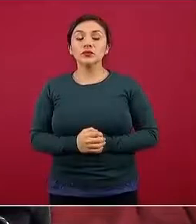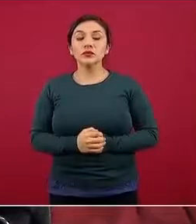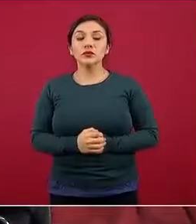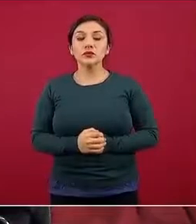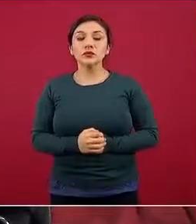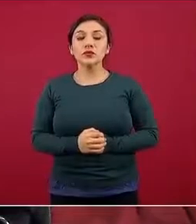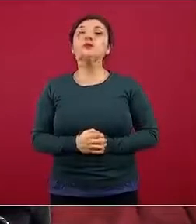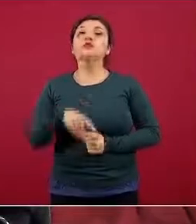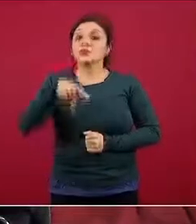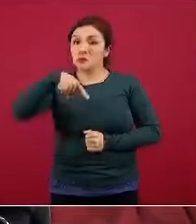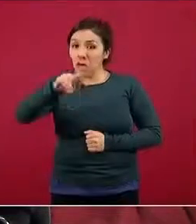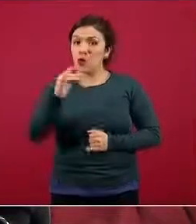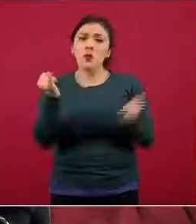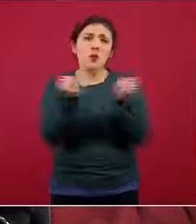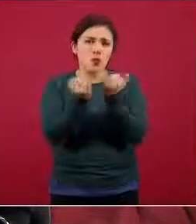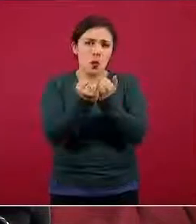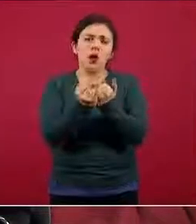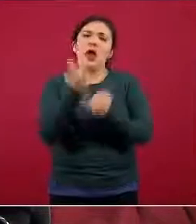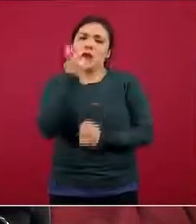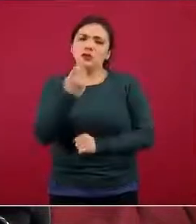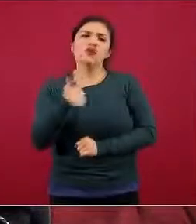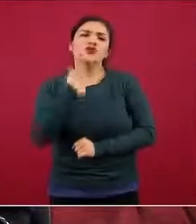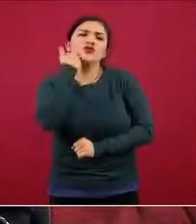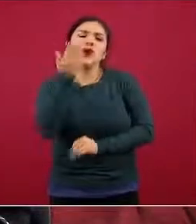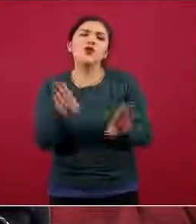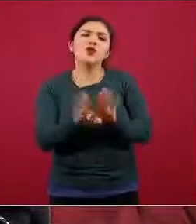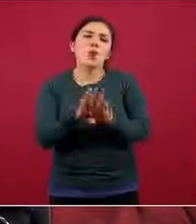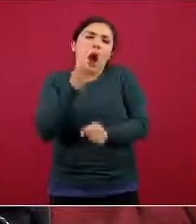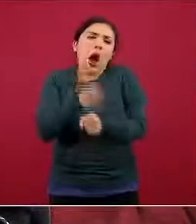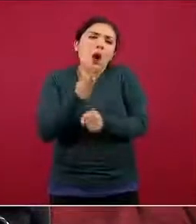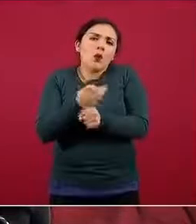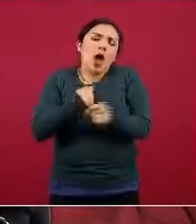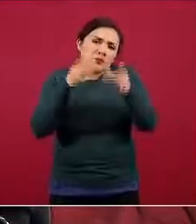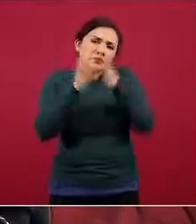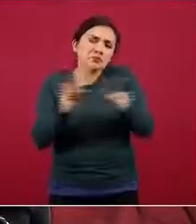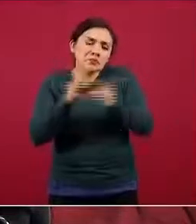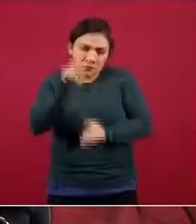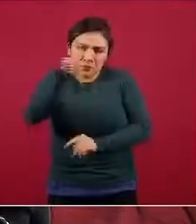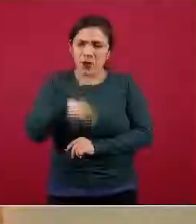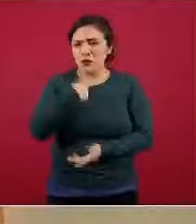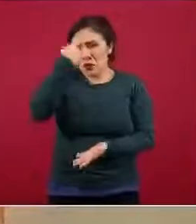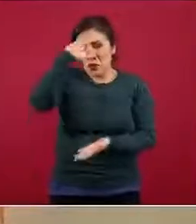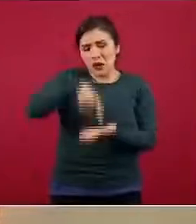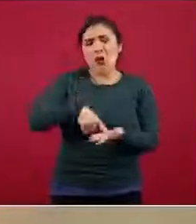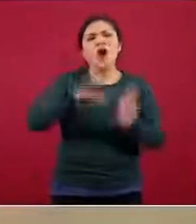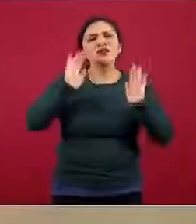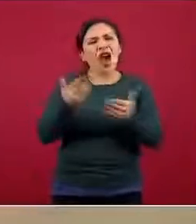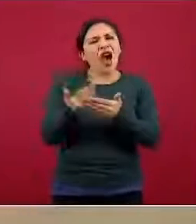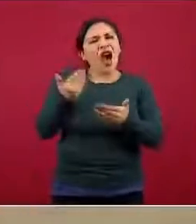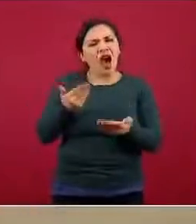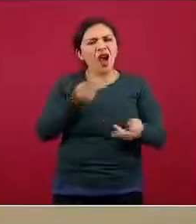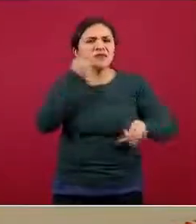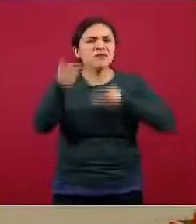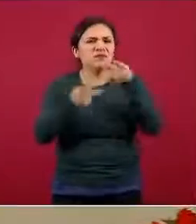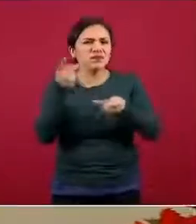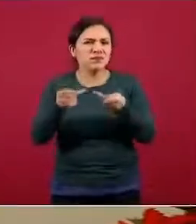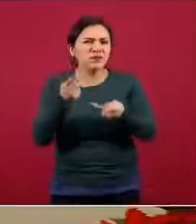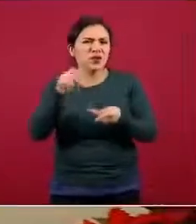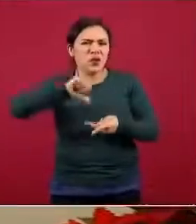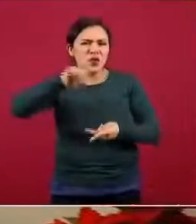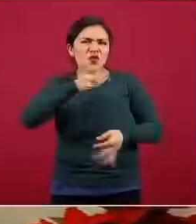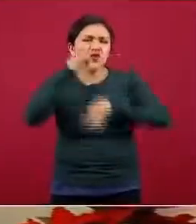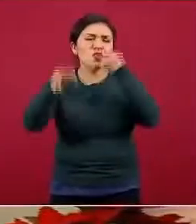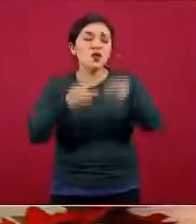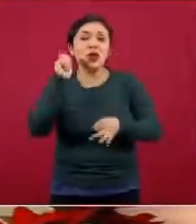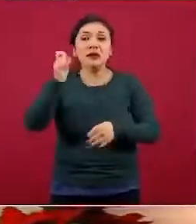rojo. Aún así, y me gustaría de una vez expresar, creo que también y se publicó y hoy fue anunciado,